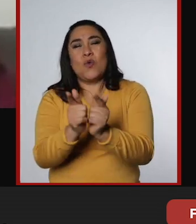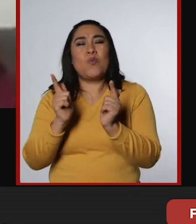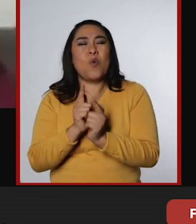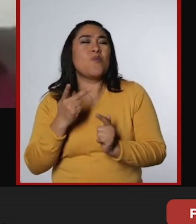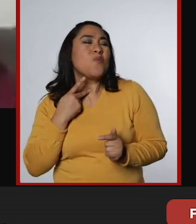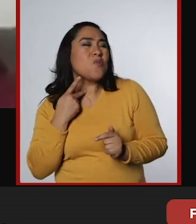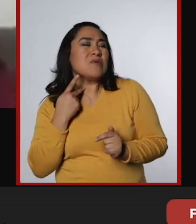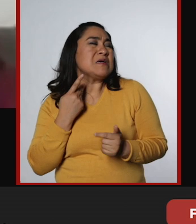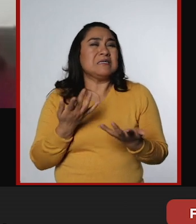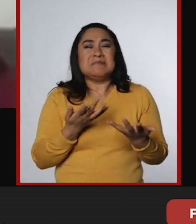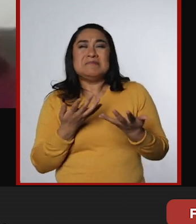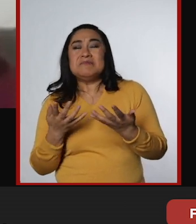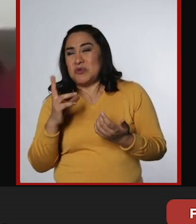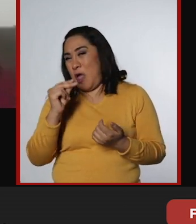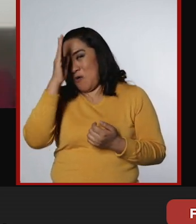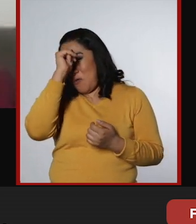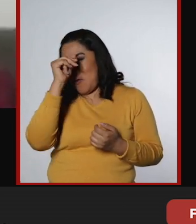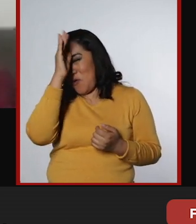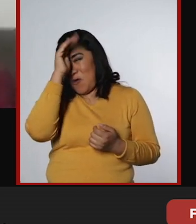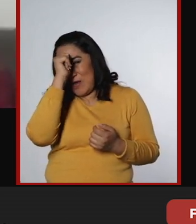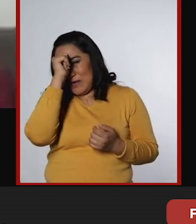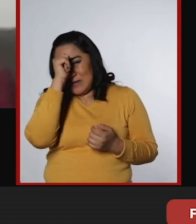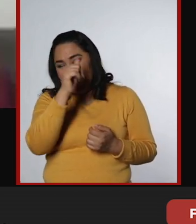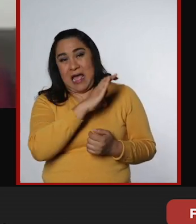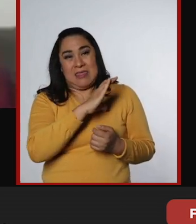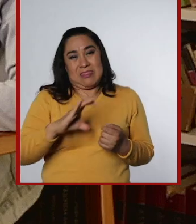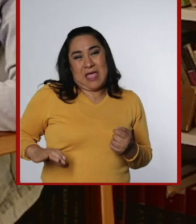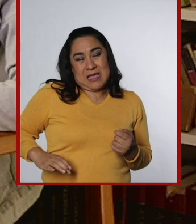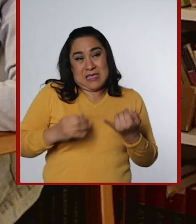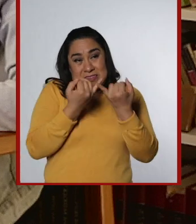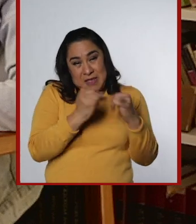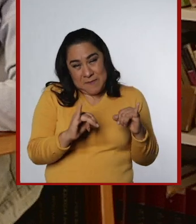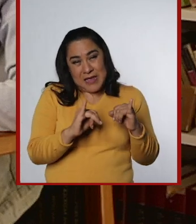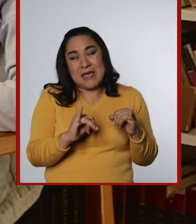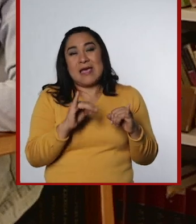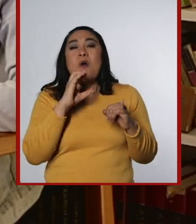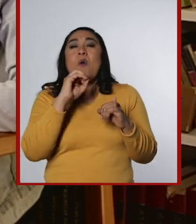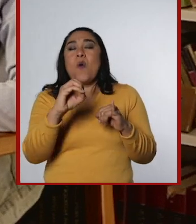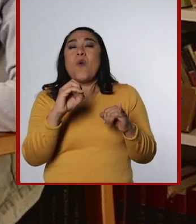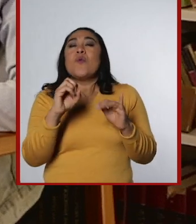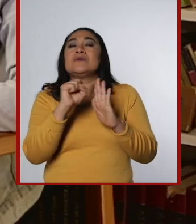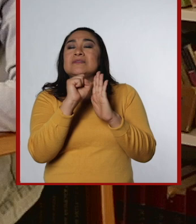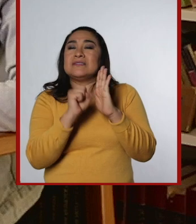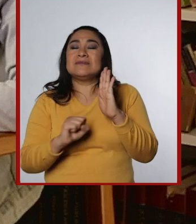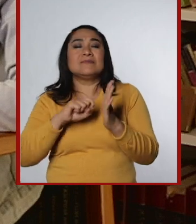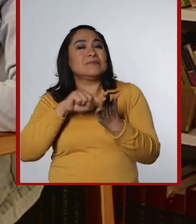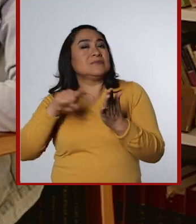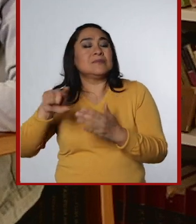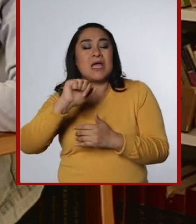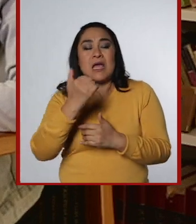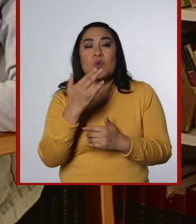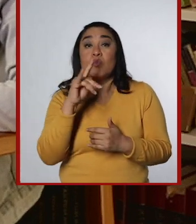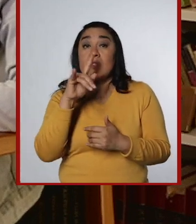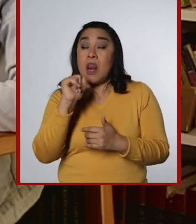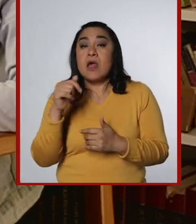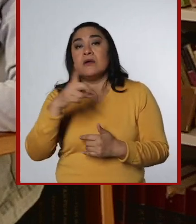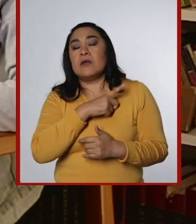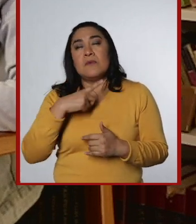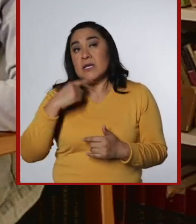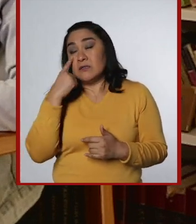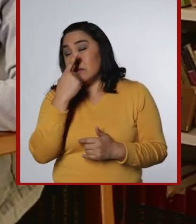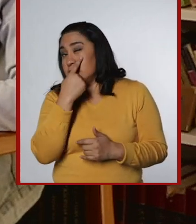candidaturas independientes o con los sistemas normativos como en Ayutla, que tienen que decidir de manera autónoma, de manera propia, pues